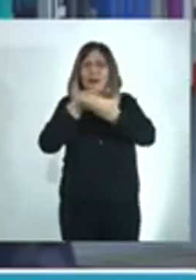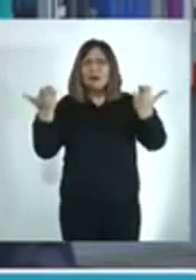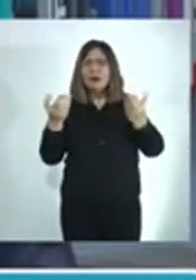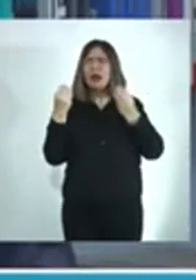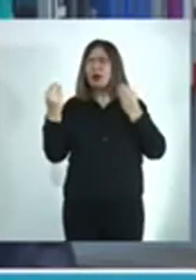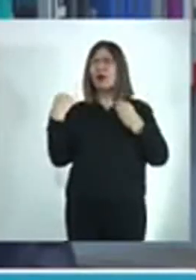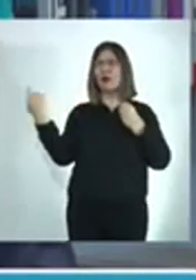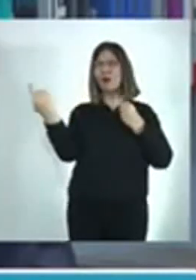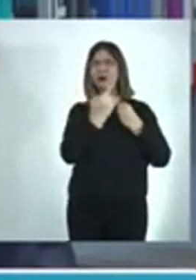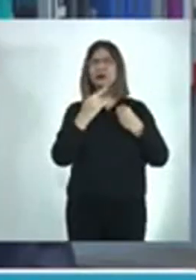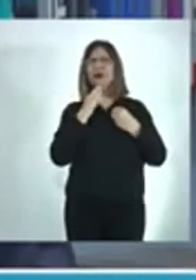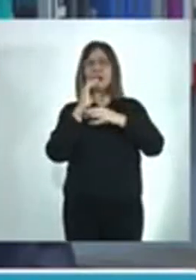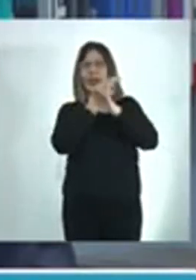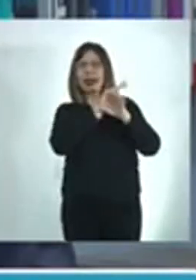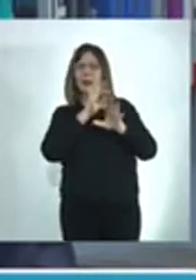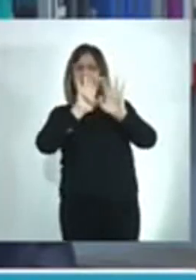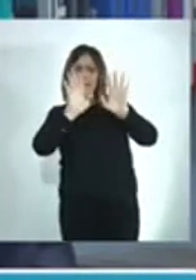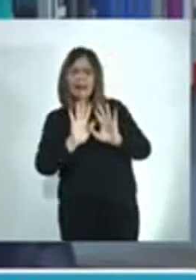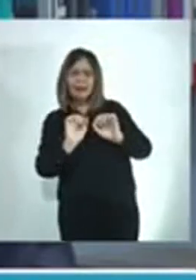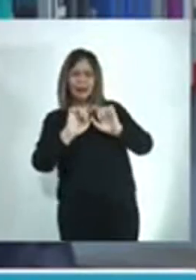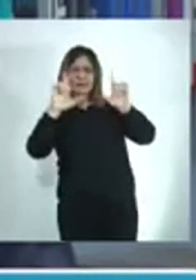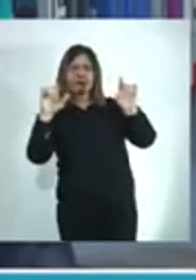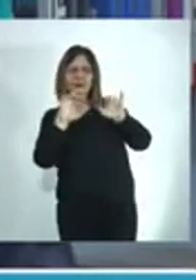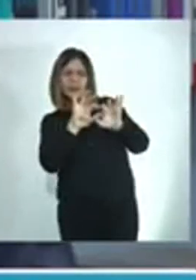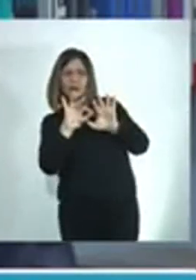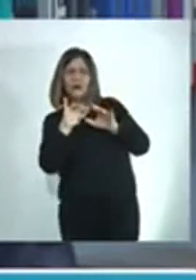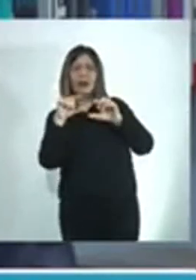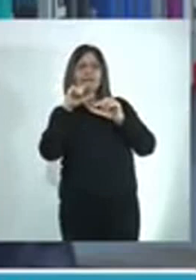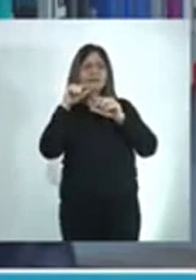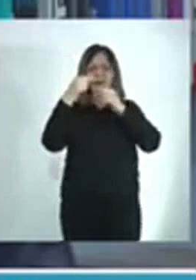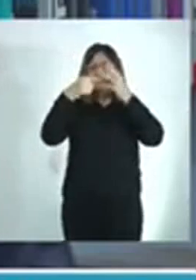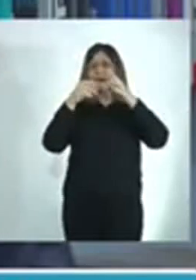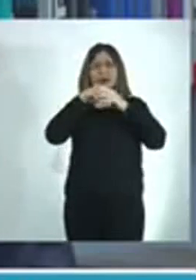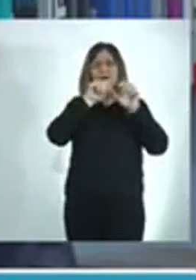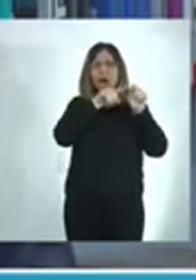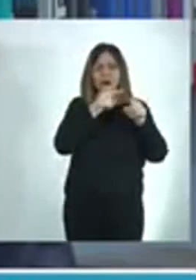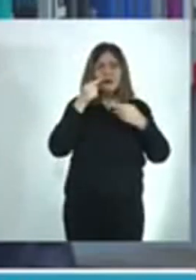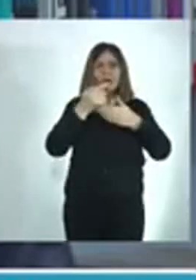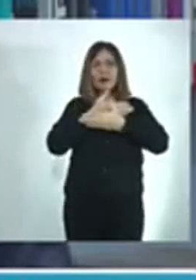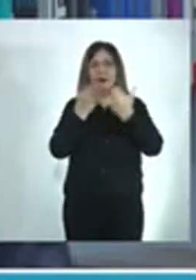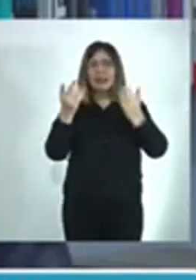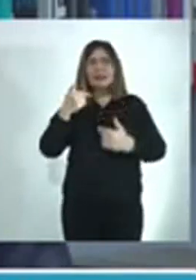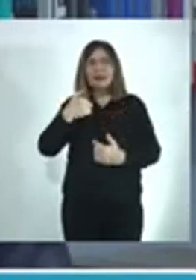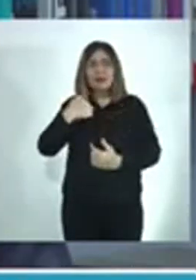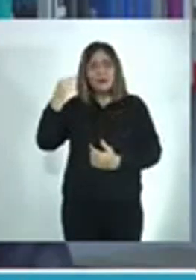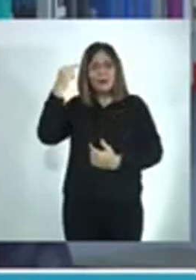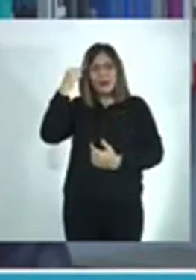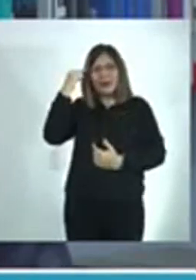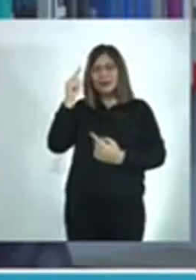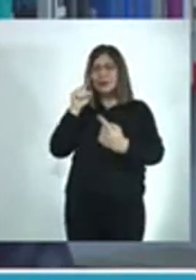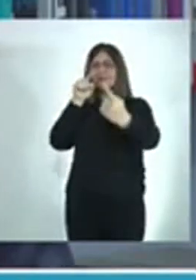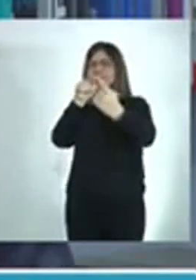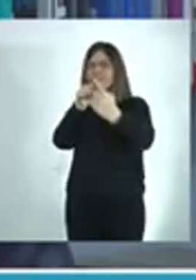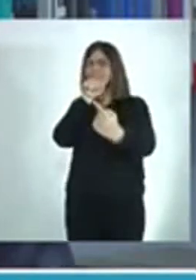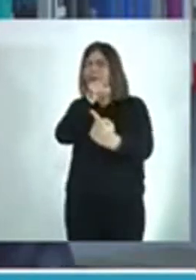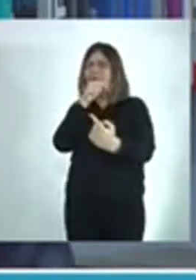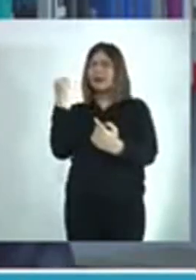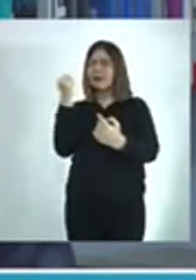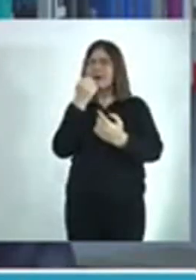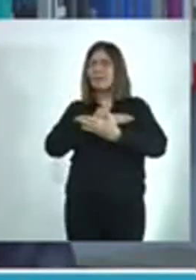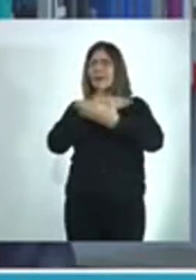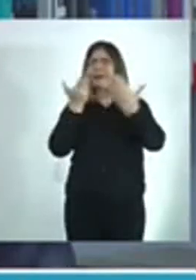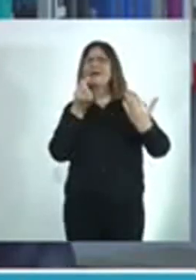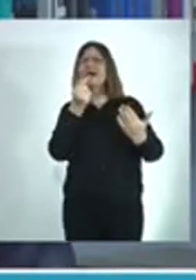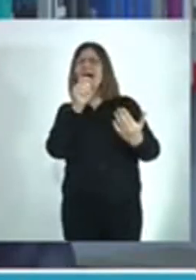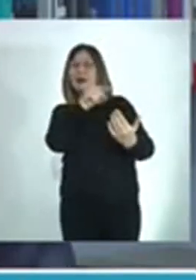está utilizando las herramientas para seguir educando. Y esto es lo que creo yo que hay que destacar. Y una